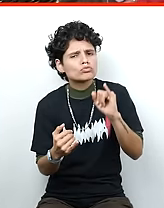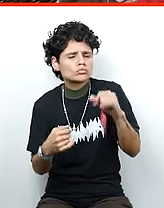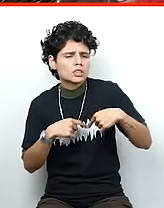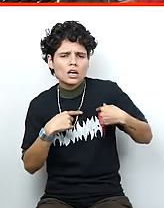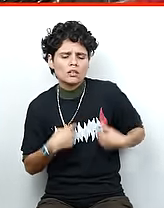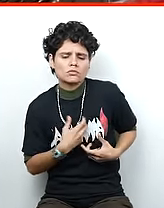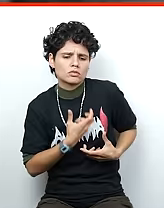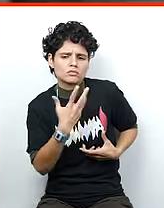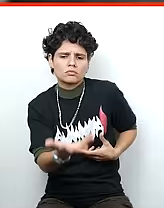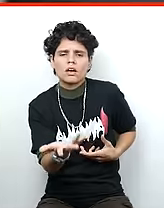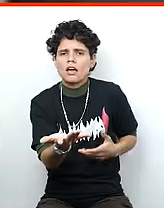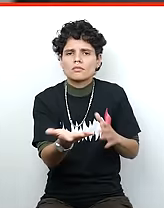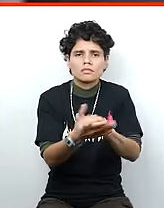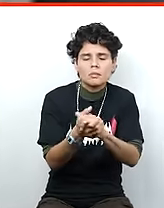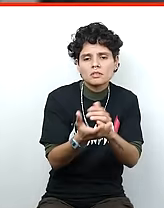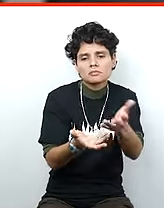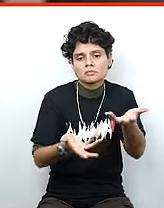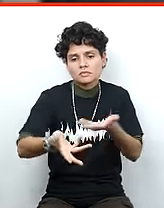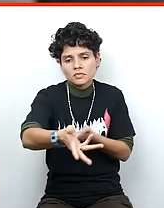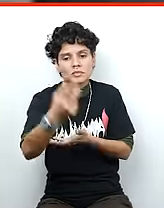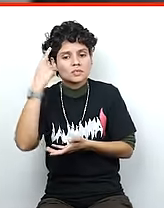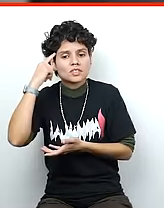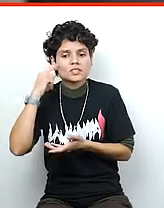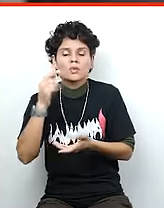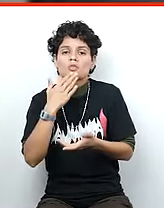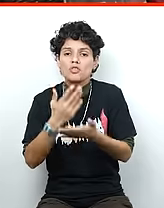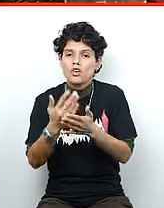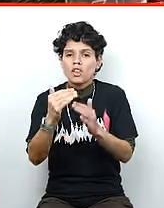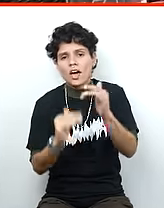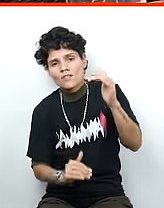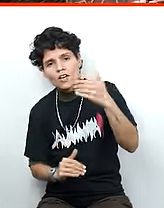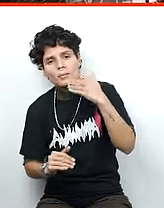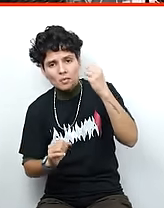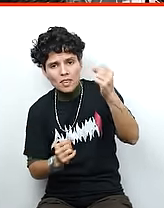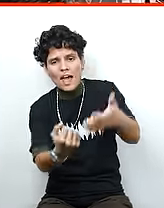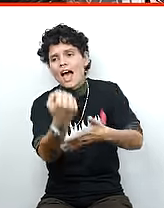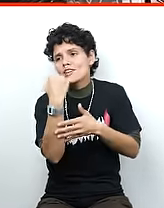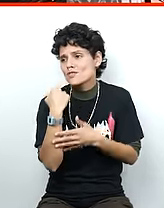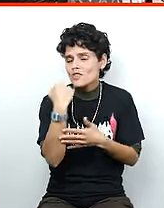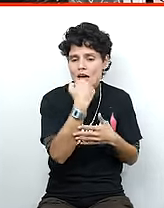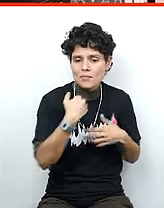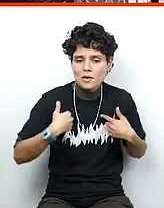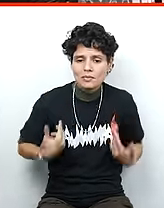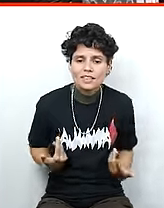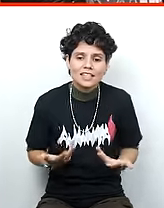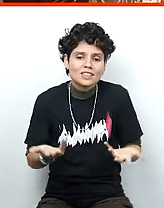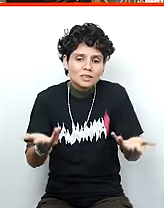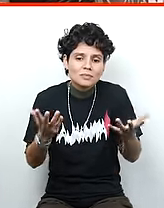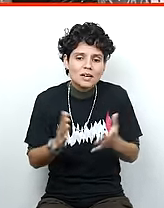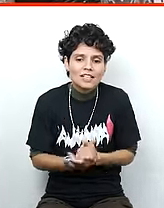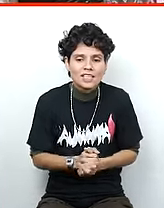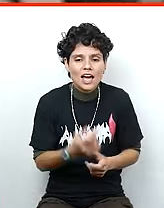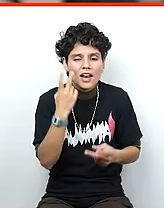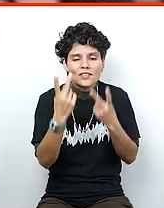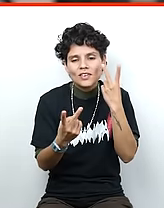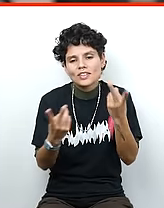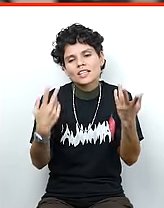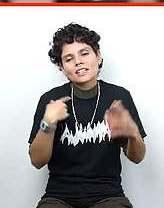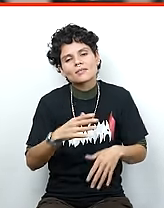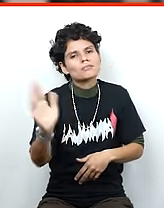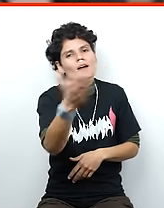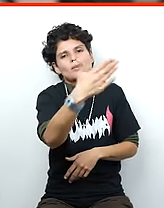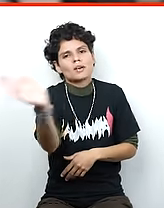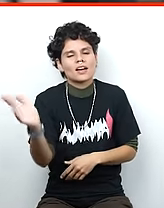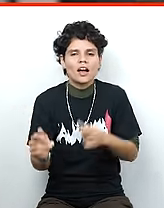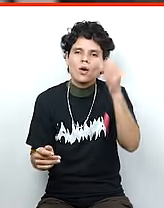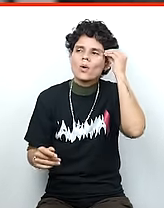y de corazón, sin esperar nada a cambio. Pero ojalá que cuando esté mal se ponga vivo, no me puedo. Que es lo que pasa, que a veces a los machucados igual hay que